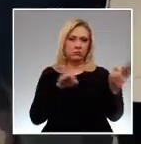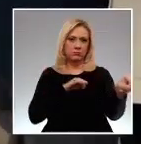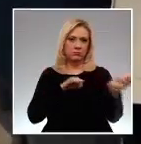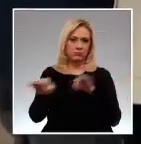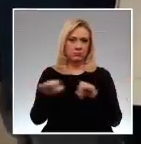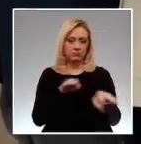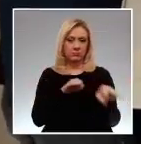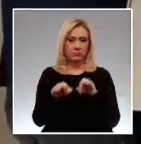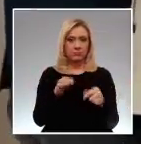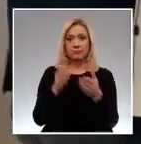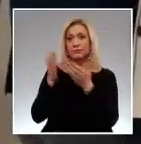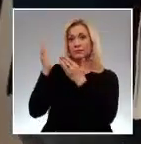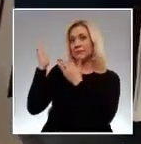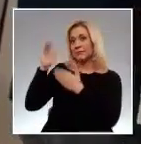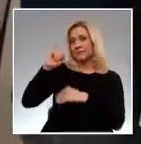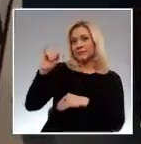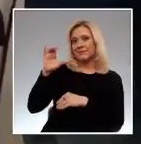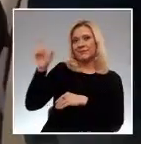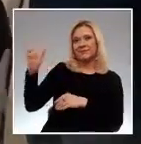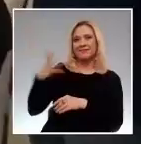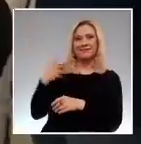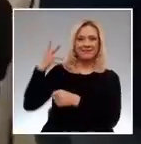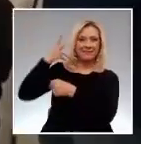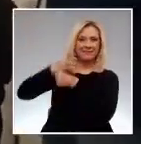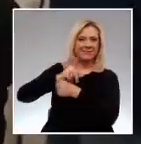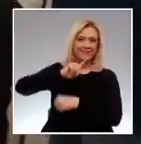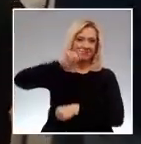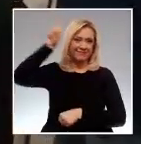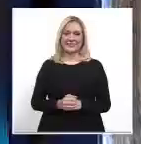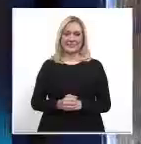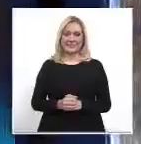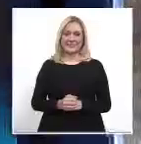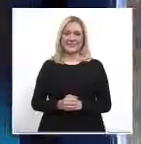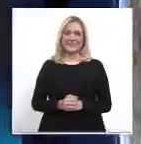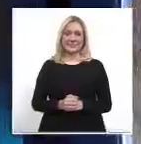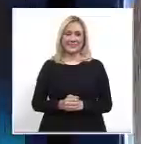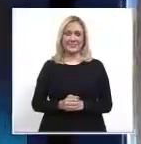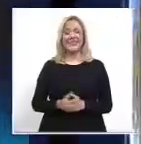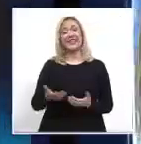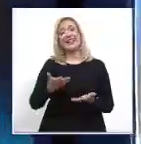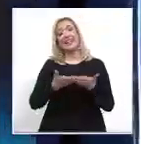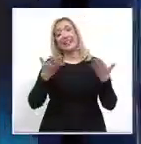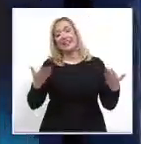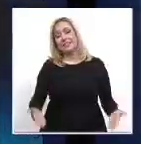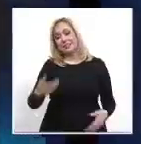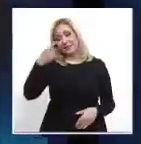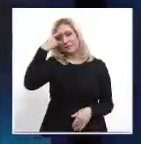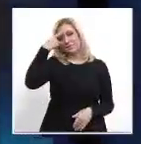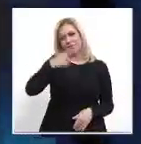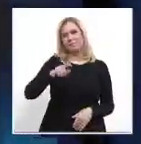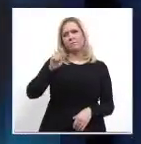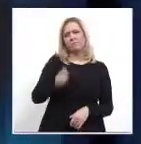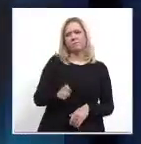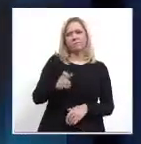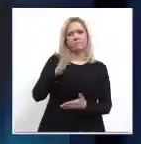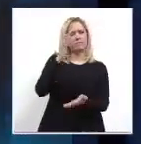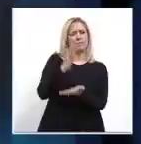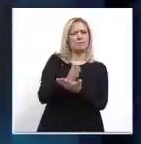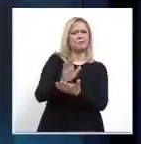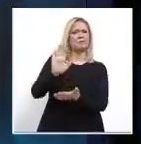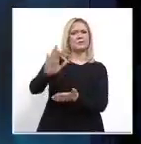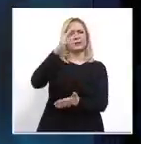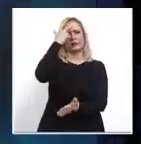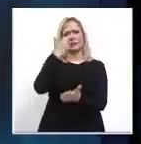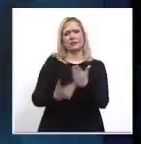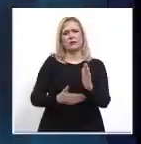Carlos González, Canal del Poder Judicial de la Federación. En el marco de la jornada contra la eliminación de la violencia